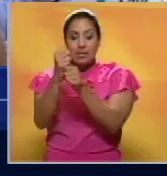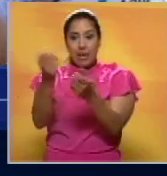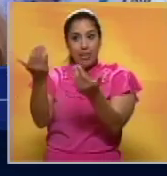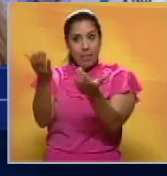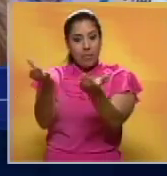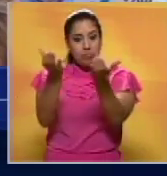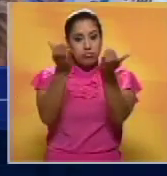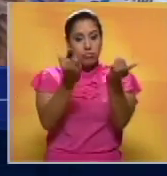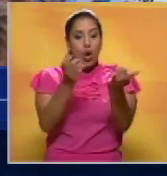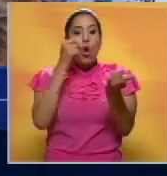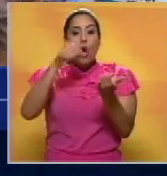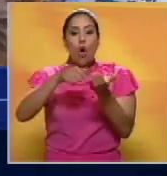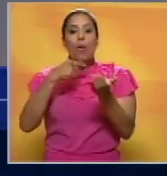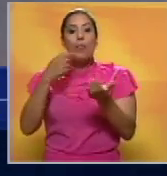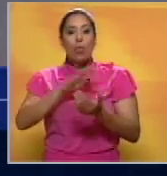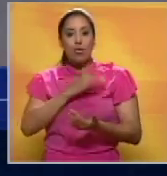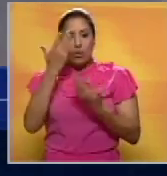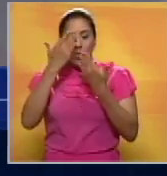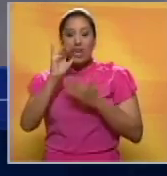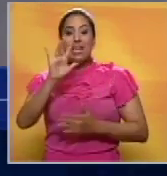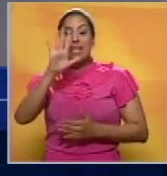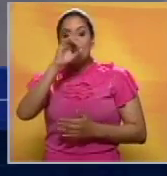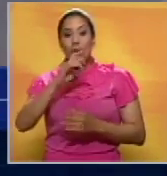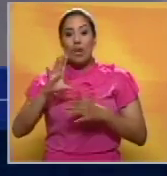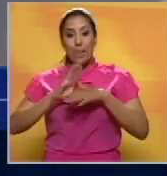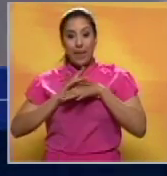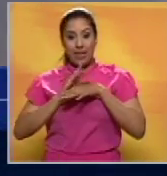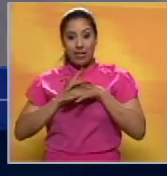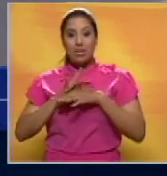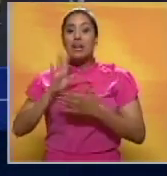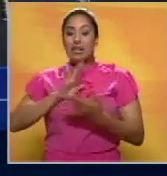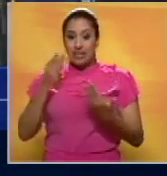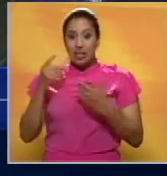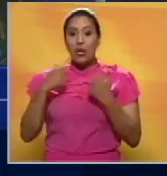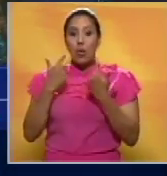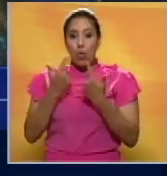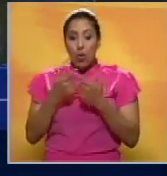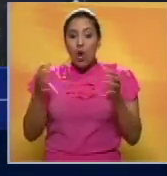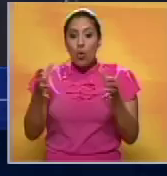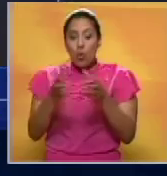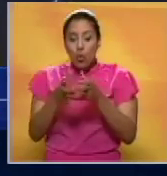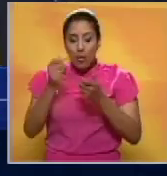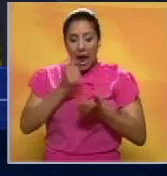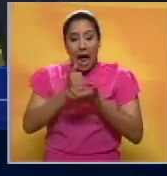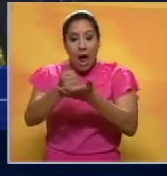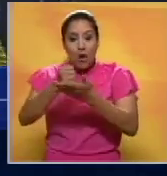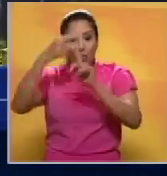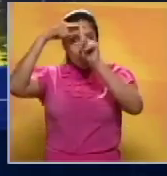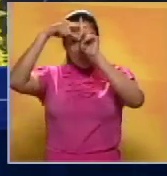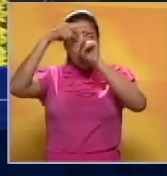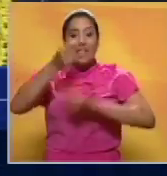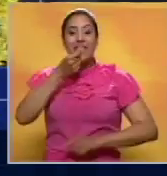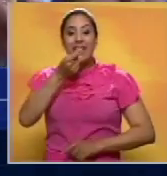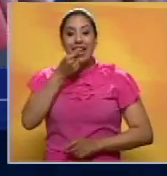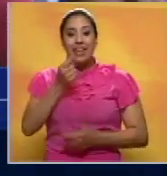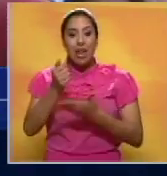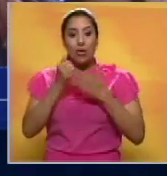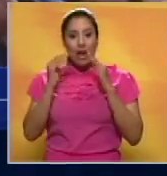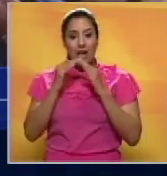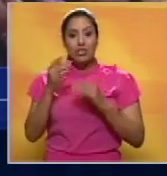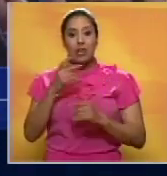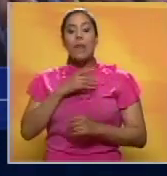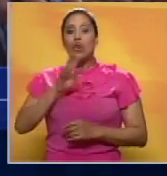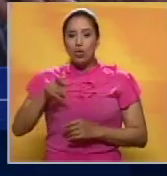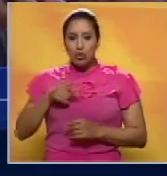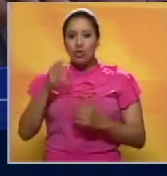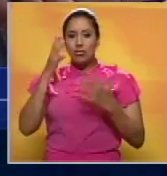del cuerpo del universitario, quien cursaba el 5º año de medicina y pertenecía al grupo de socorristas de esta casa de estudio. Entregó su